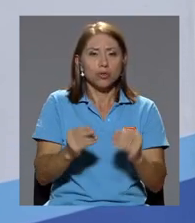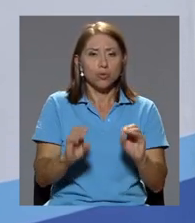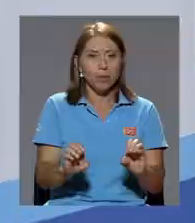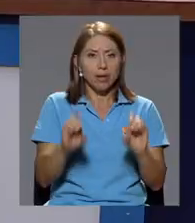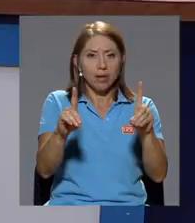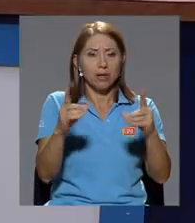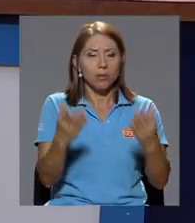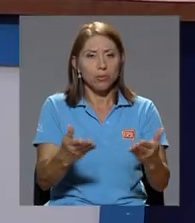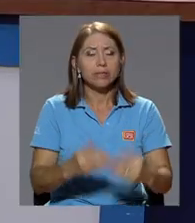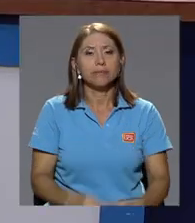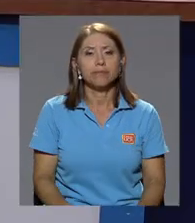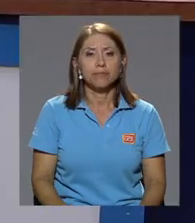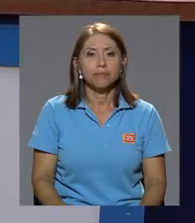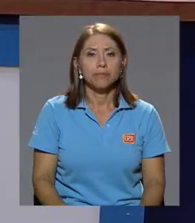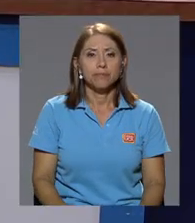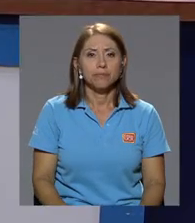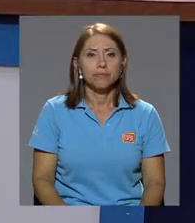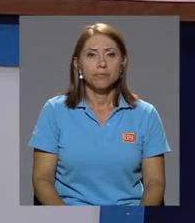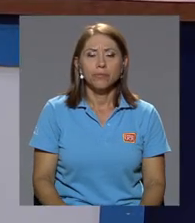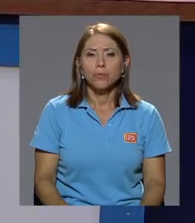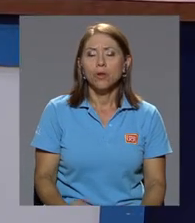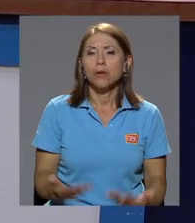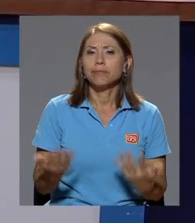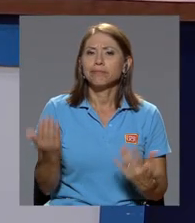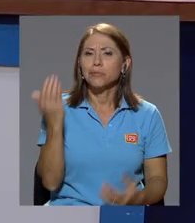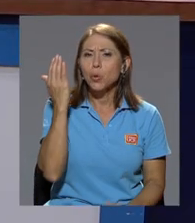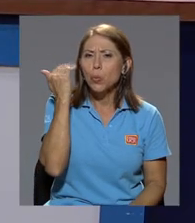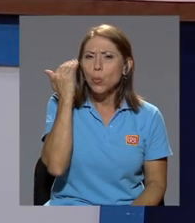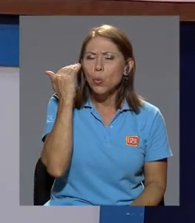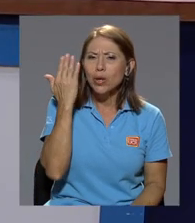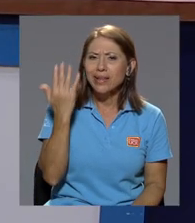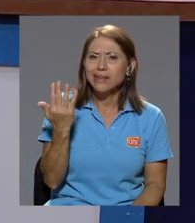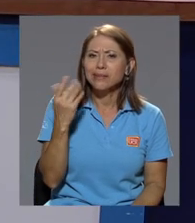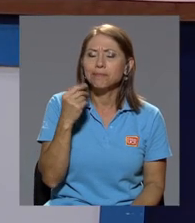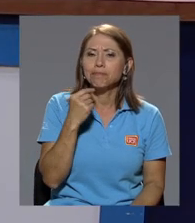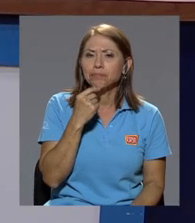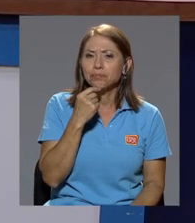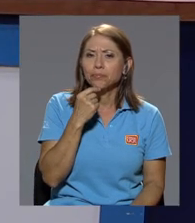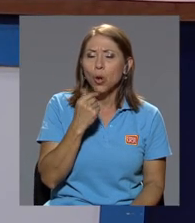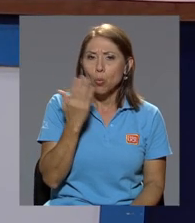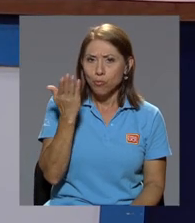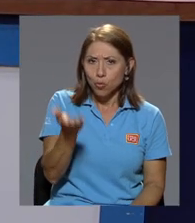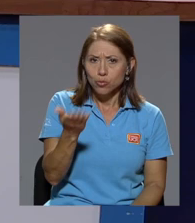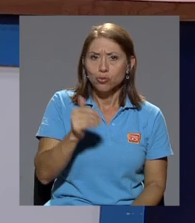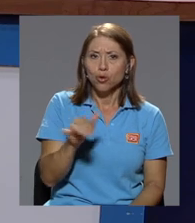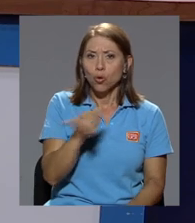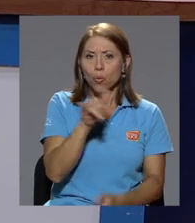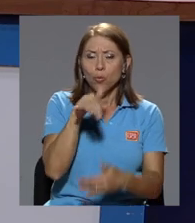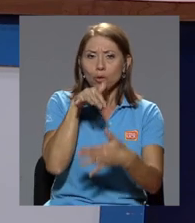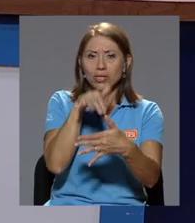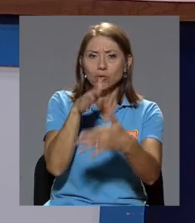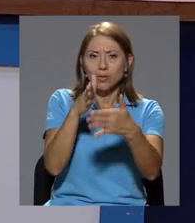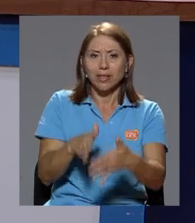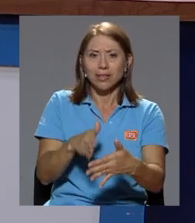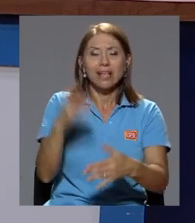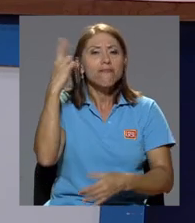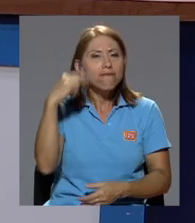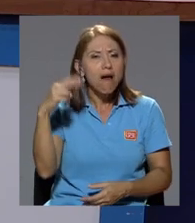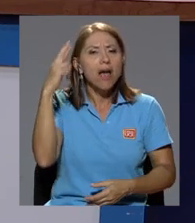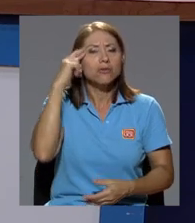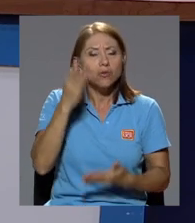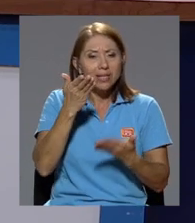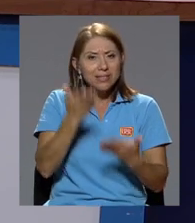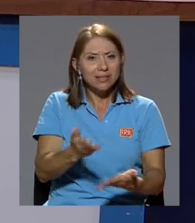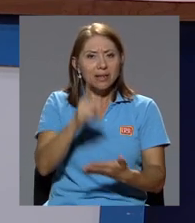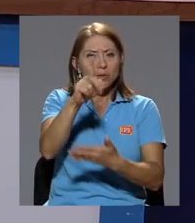educación por qué a ver vos como estudiante la razón de ser de una universidad de una